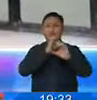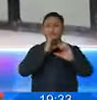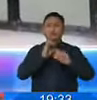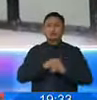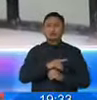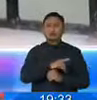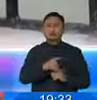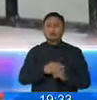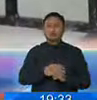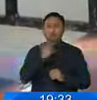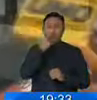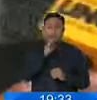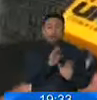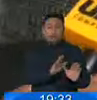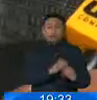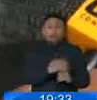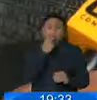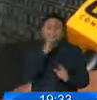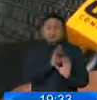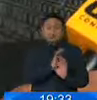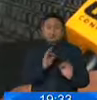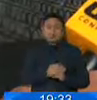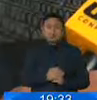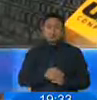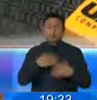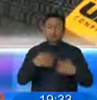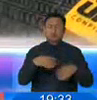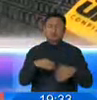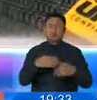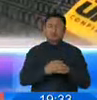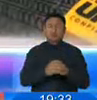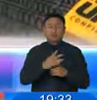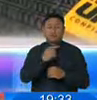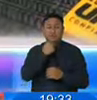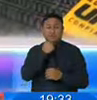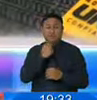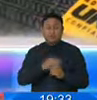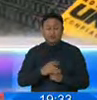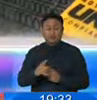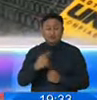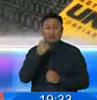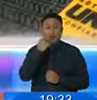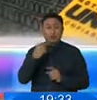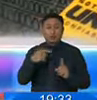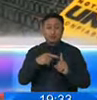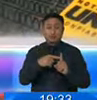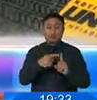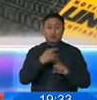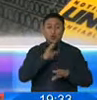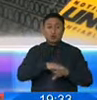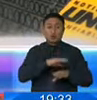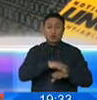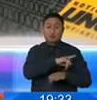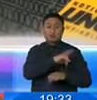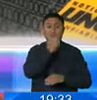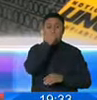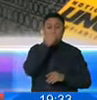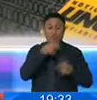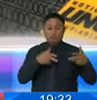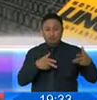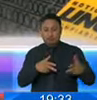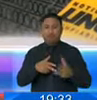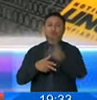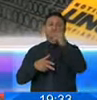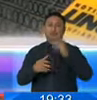estaba chocando, salga ahí, ya no vi nada. Sí, horrible, oiga, dice que el señor es que ha tenido la culpa, se ha pasado, dicen